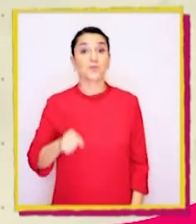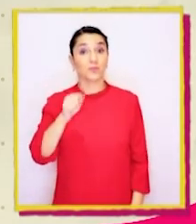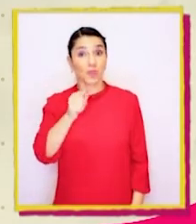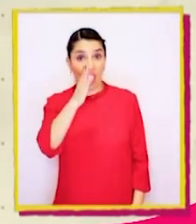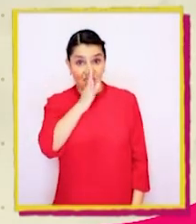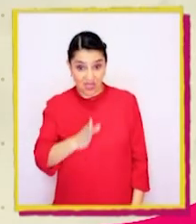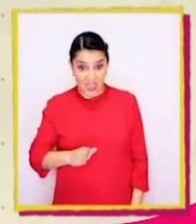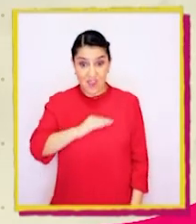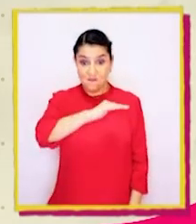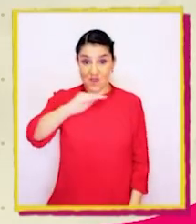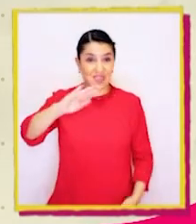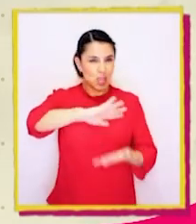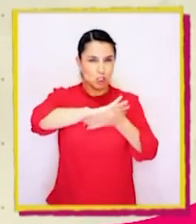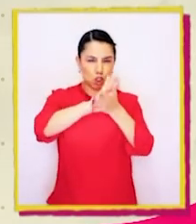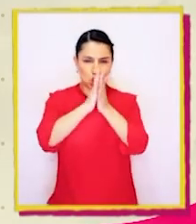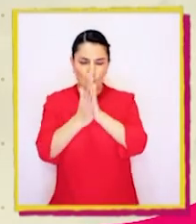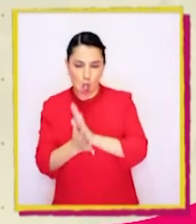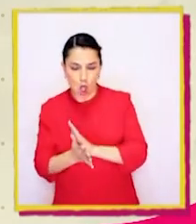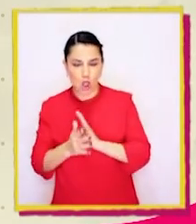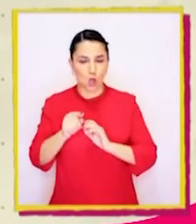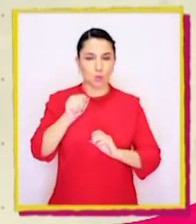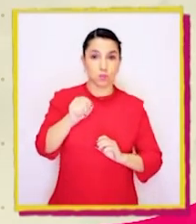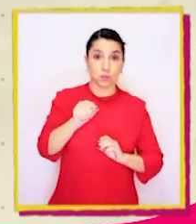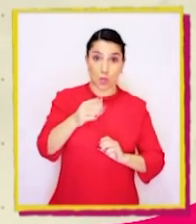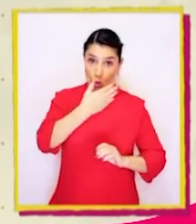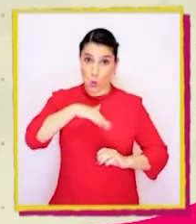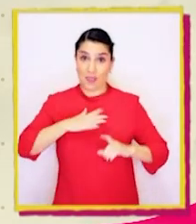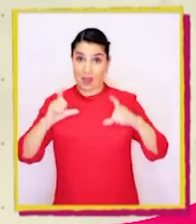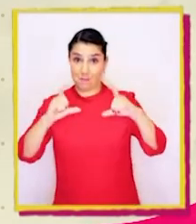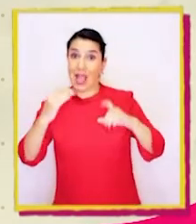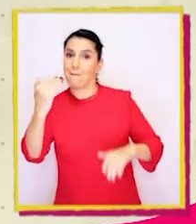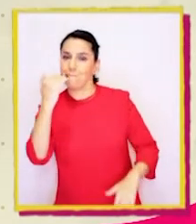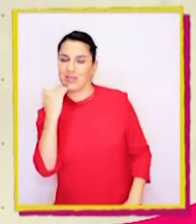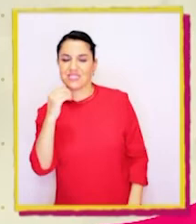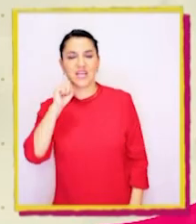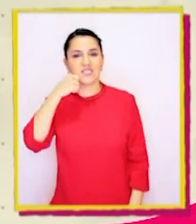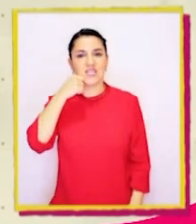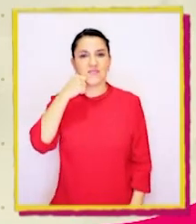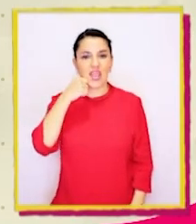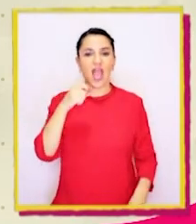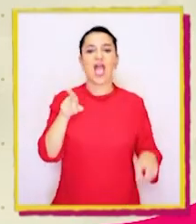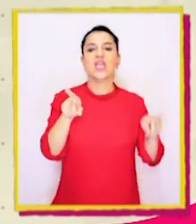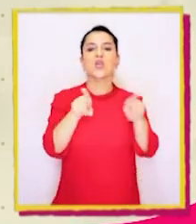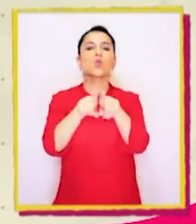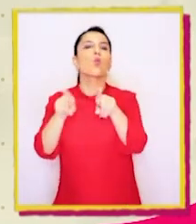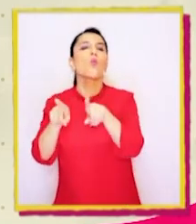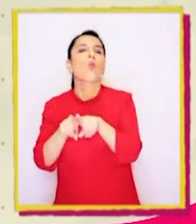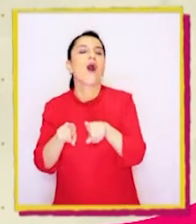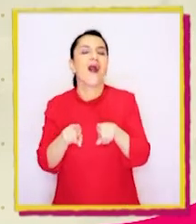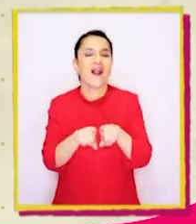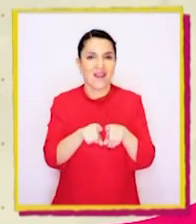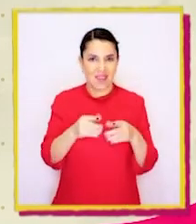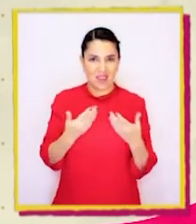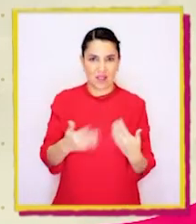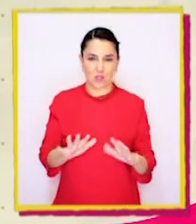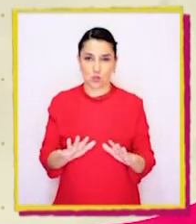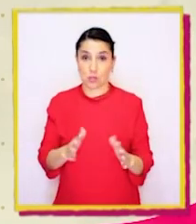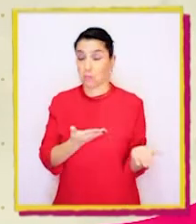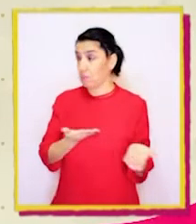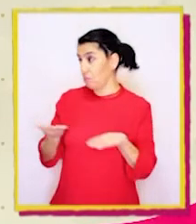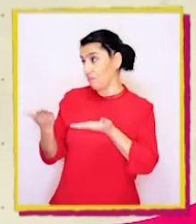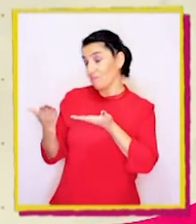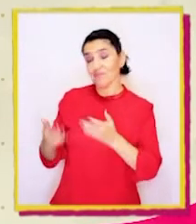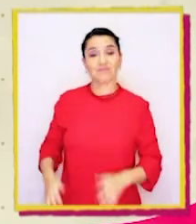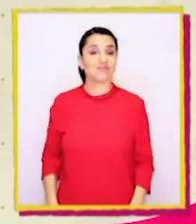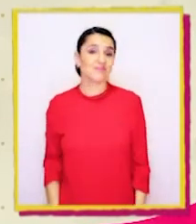Las partes en que se divide el todo, es decir, nuestra pizza, deben ser iguales. Por lo tanto, sería